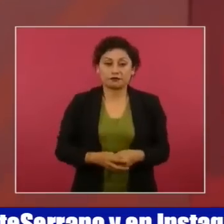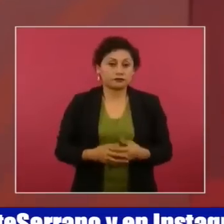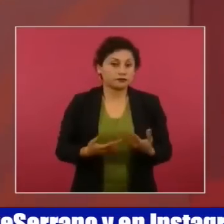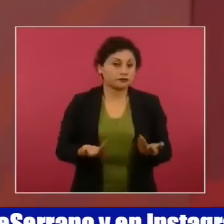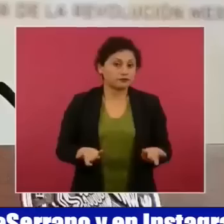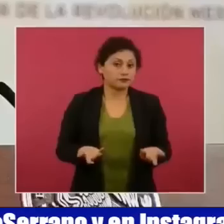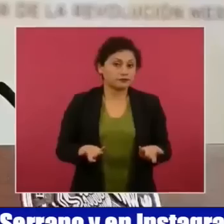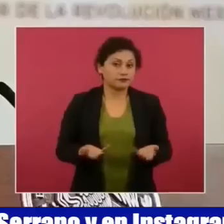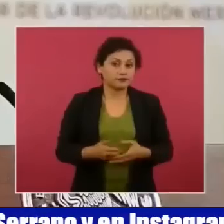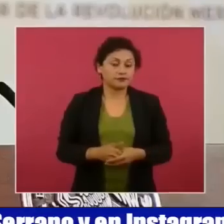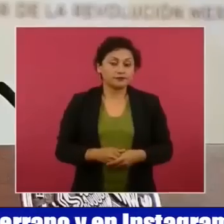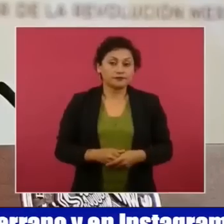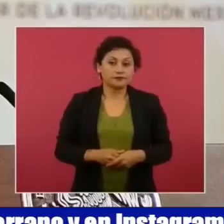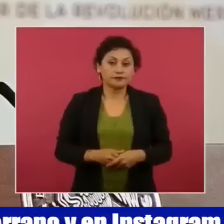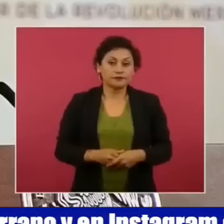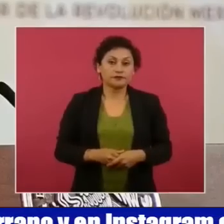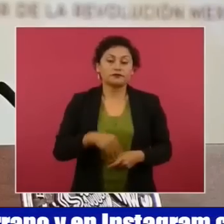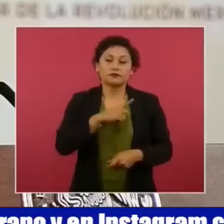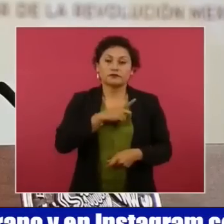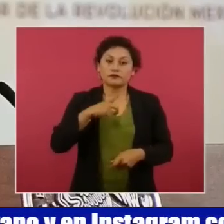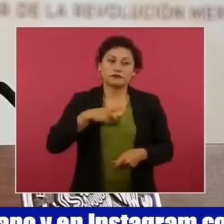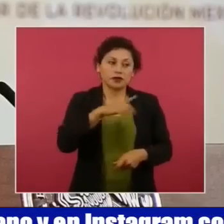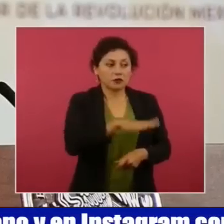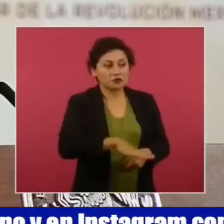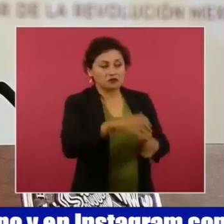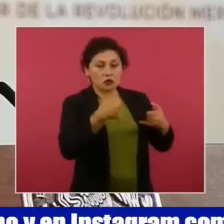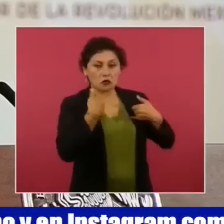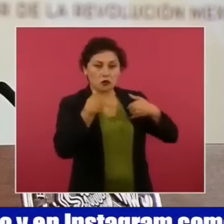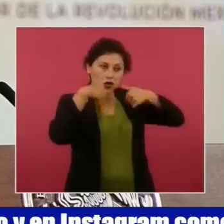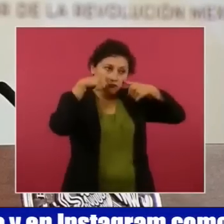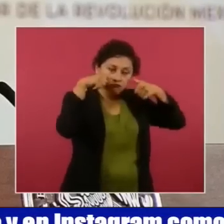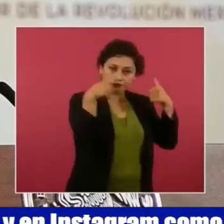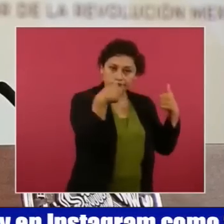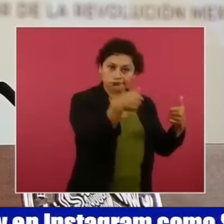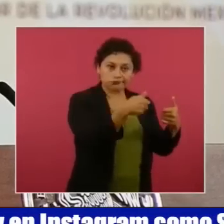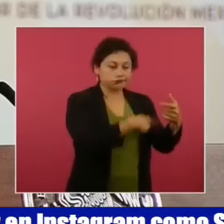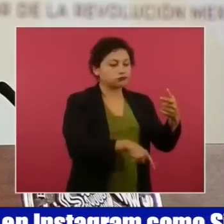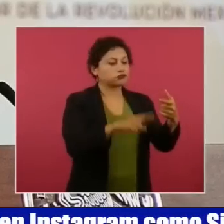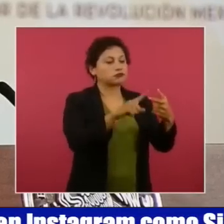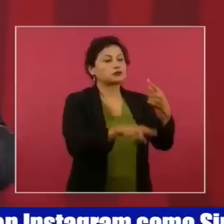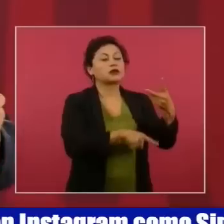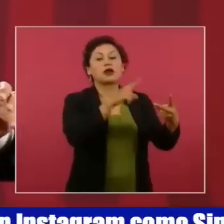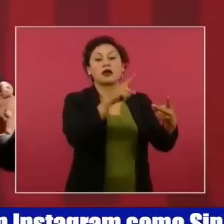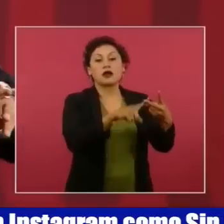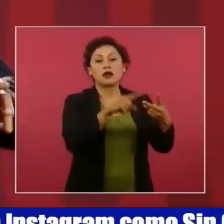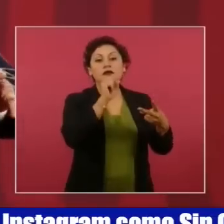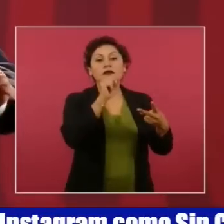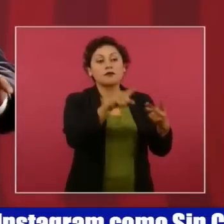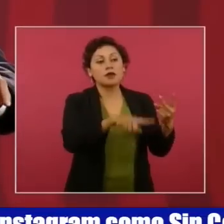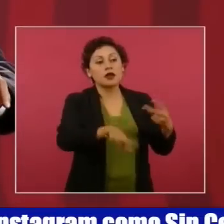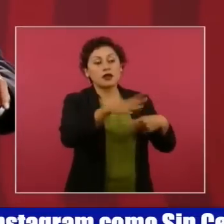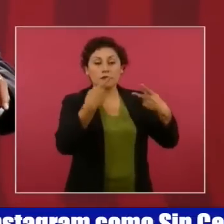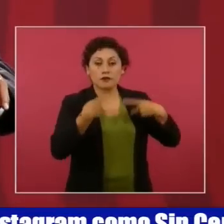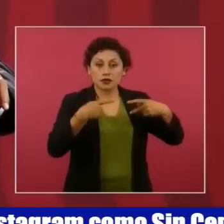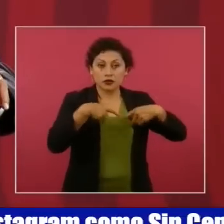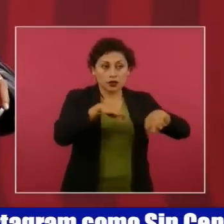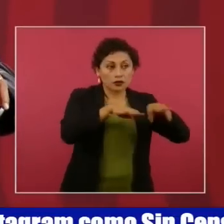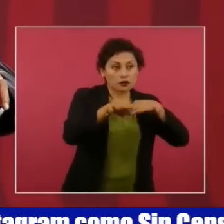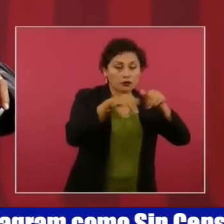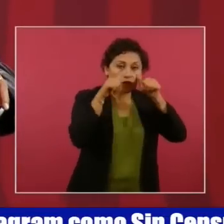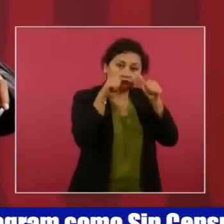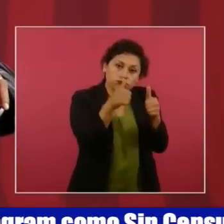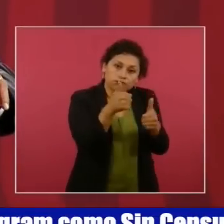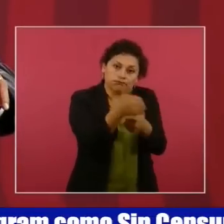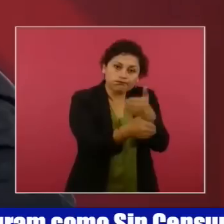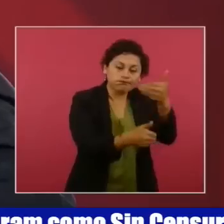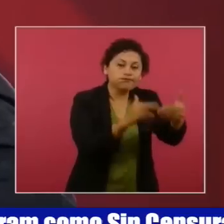El atender a los jóvenes, el mejorar las condiciones de vida, de trabajo de la mayoría de los